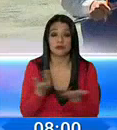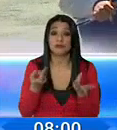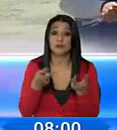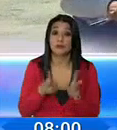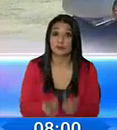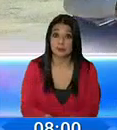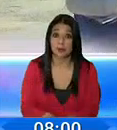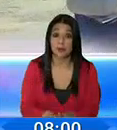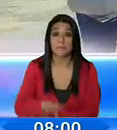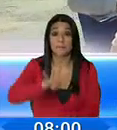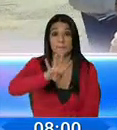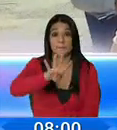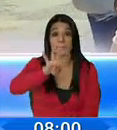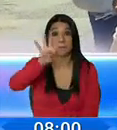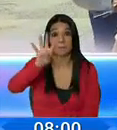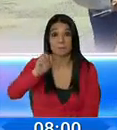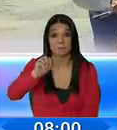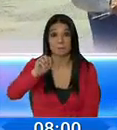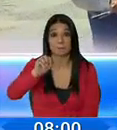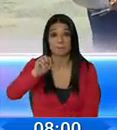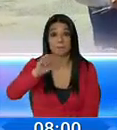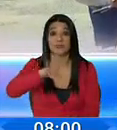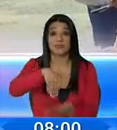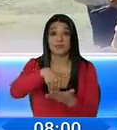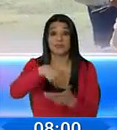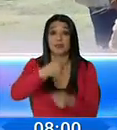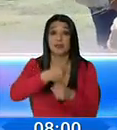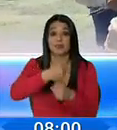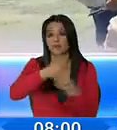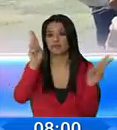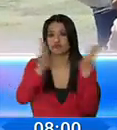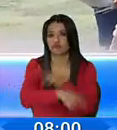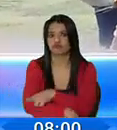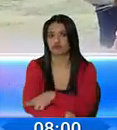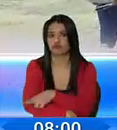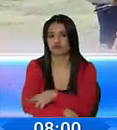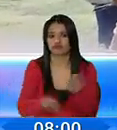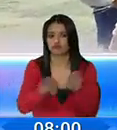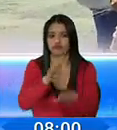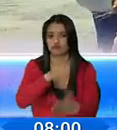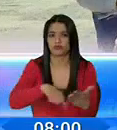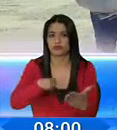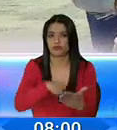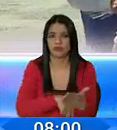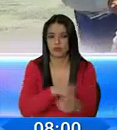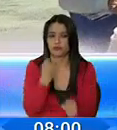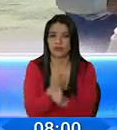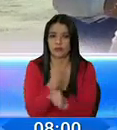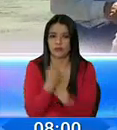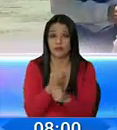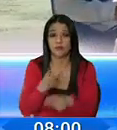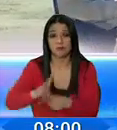cerrado casi 440 centros de trabajo que no están permitidos el trabajo